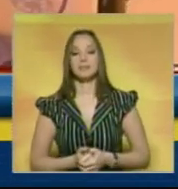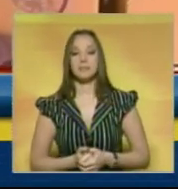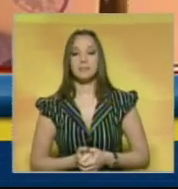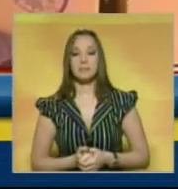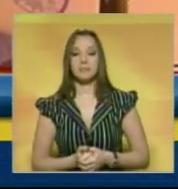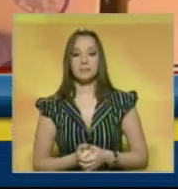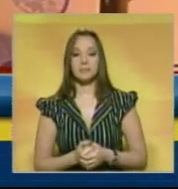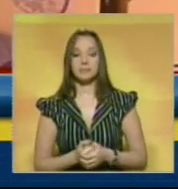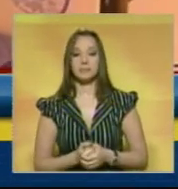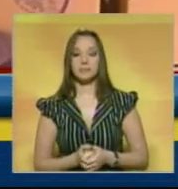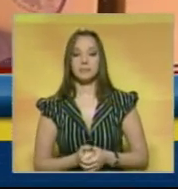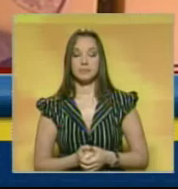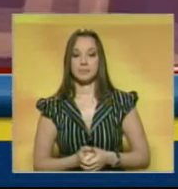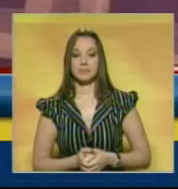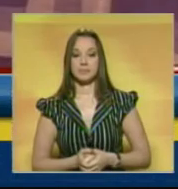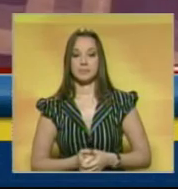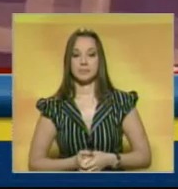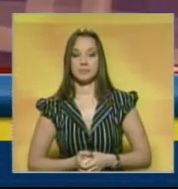35.730.